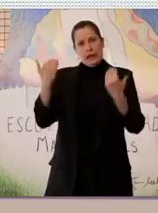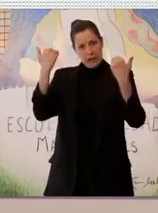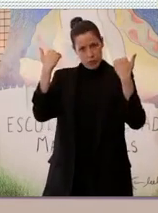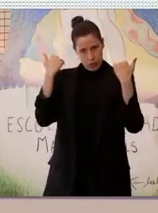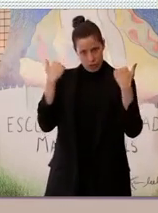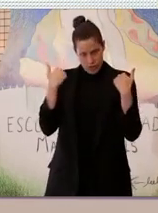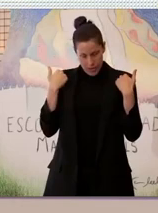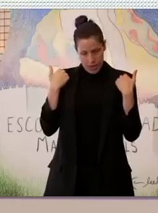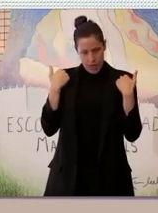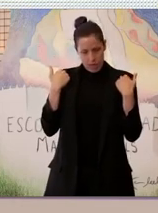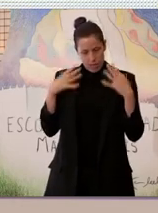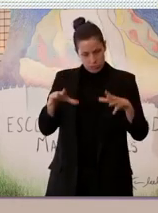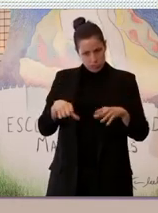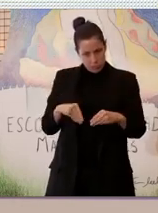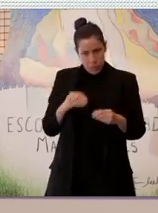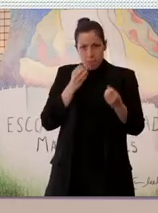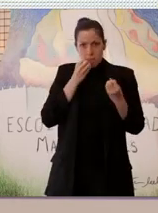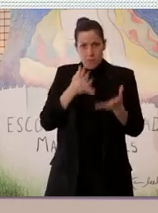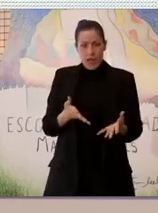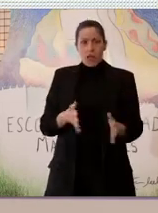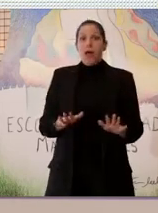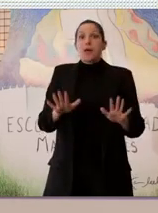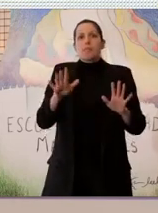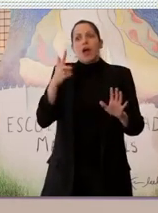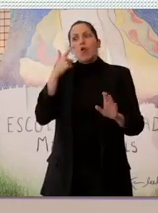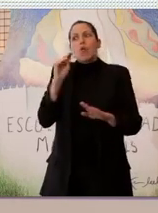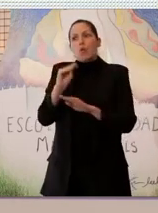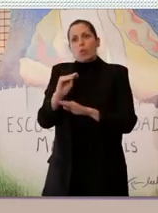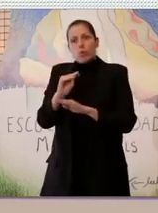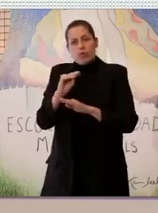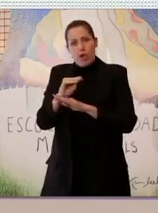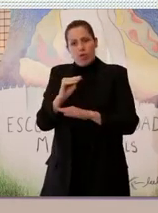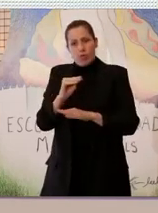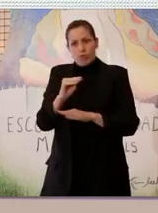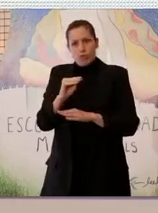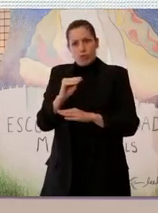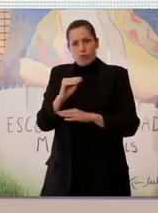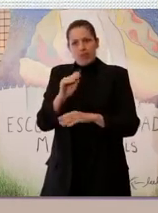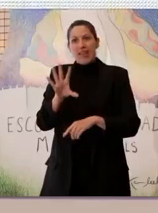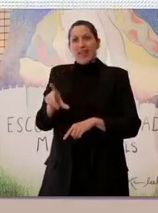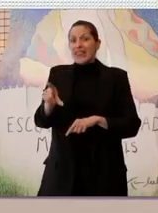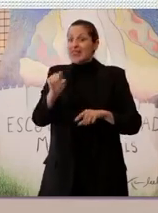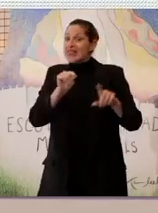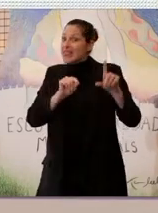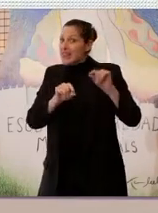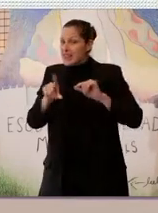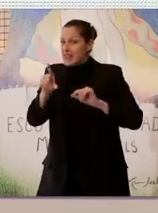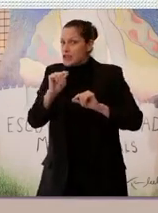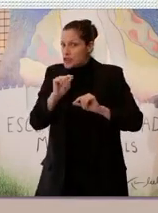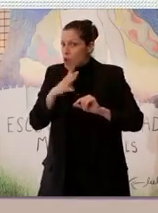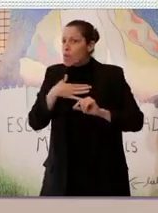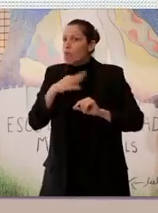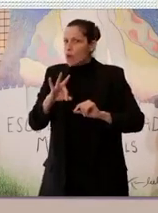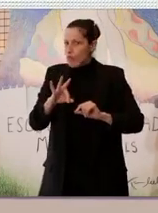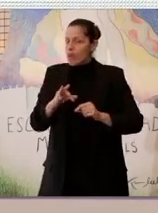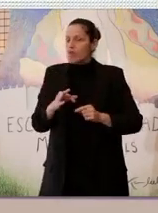los casos, pero lo que advierto es que, pese a que nosotros podemos tomar esa decisión, no la estamos tomando y, por lo tanto,